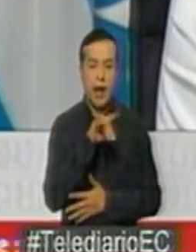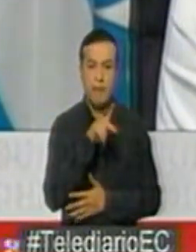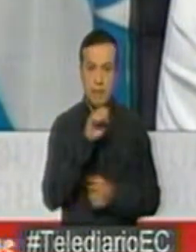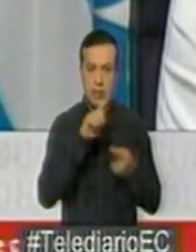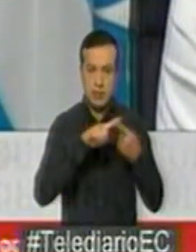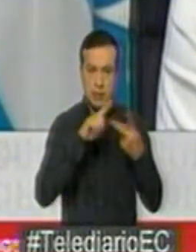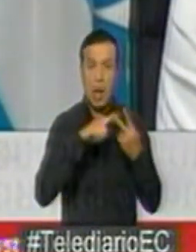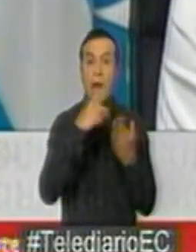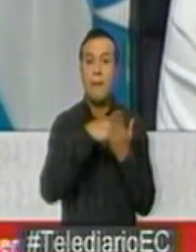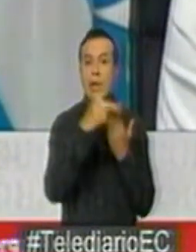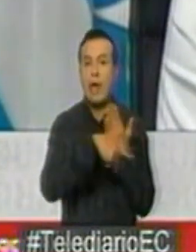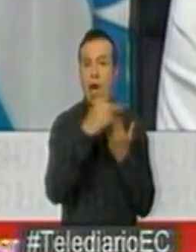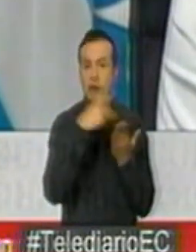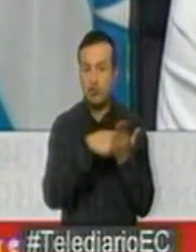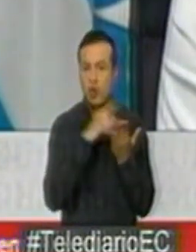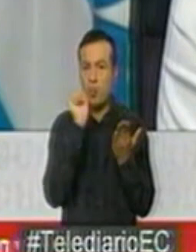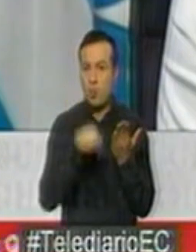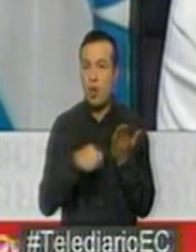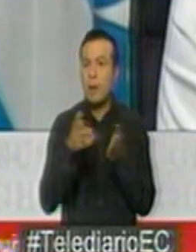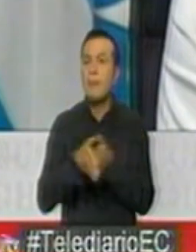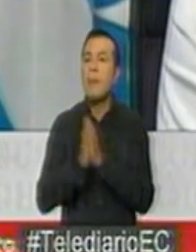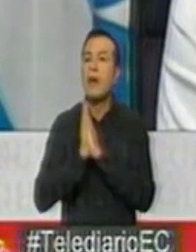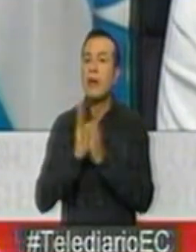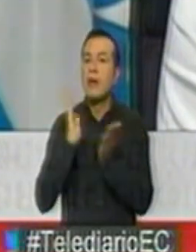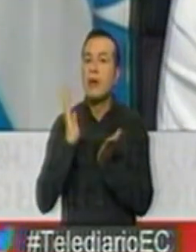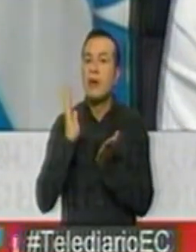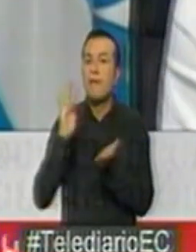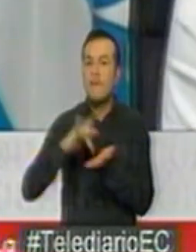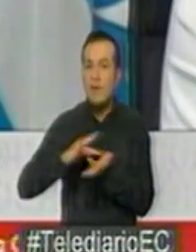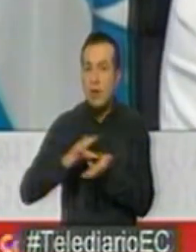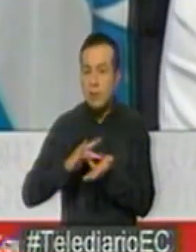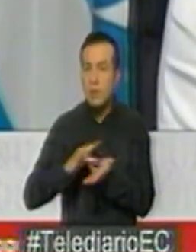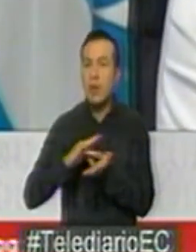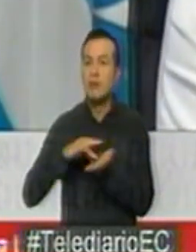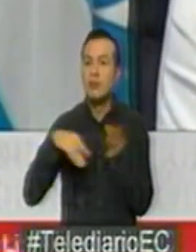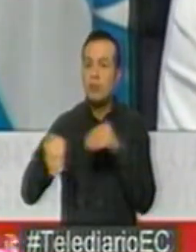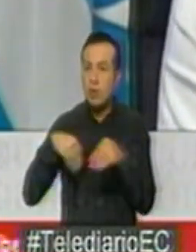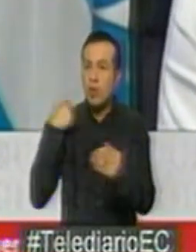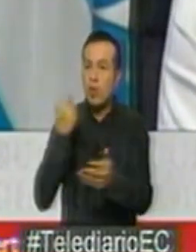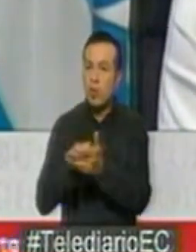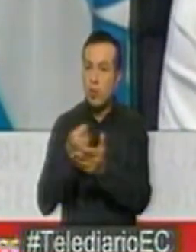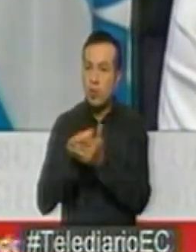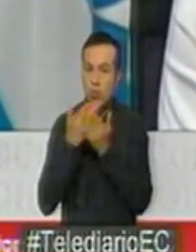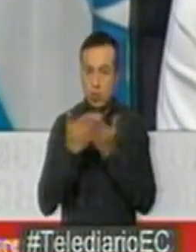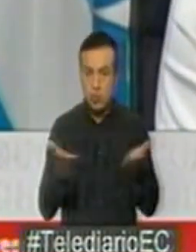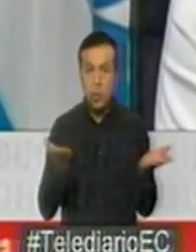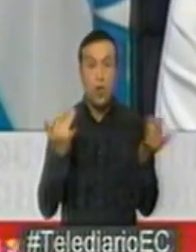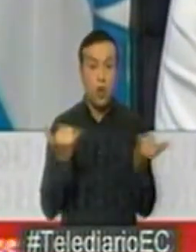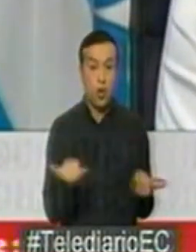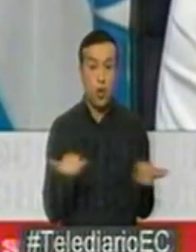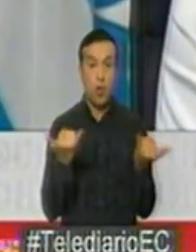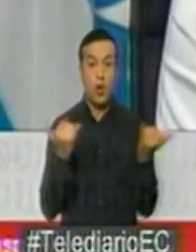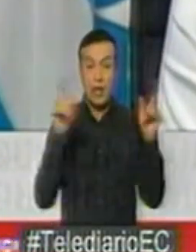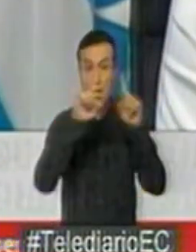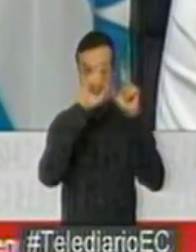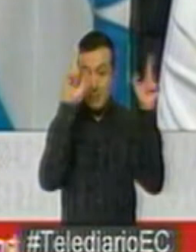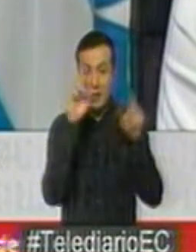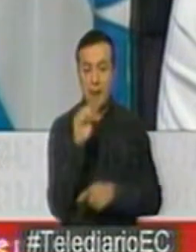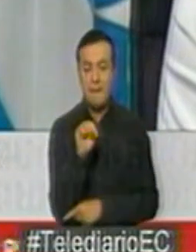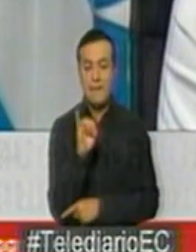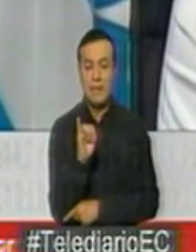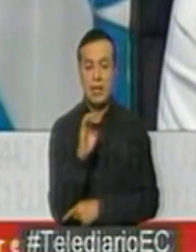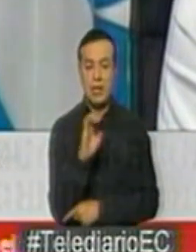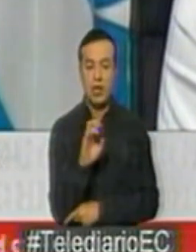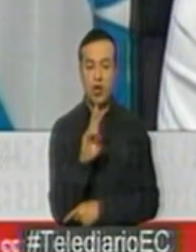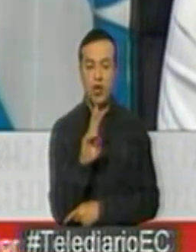se pueda hacer pedidos a farmacias o a supermercados. Ya de hoy hemos obtenido por parte de Microsoft el que se nos provea de